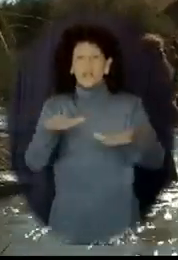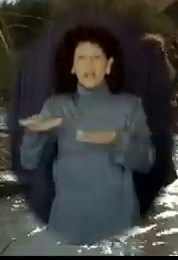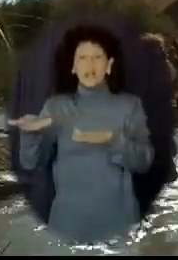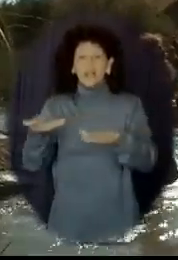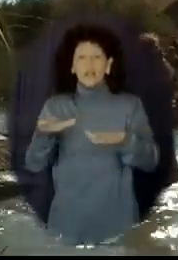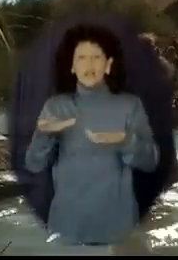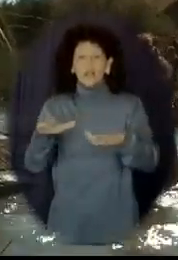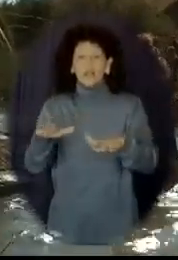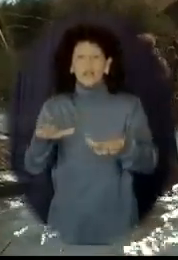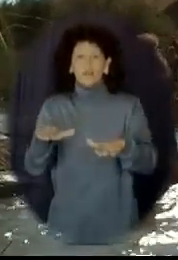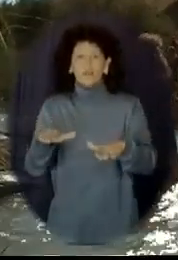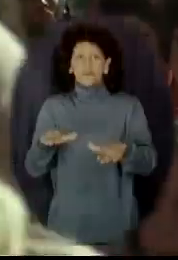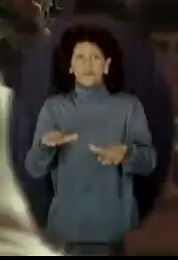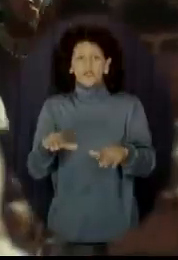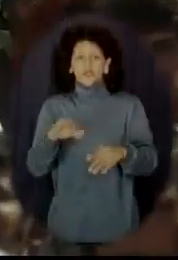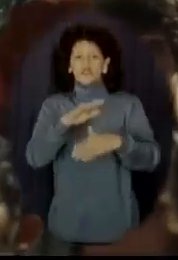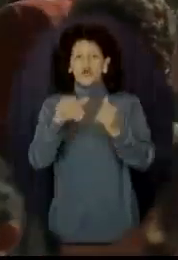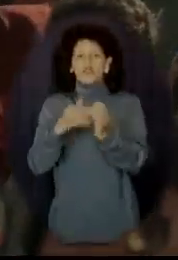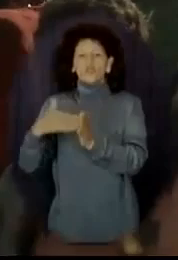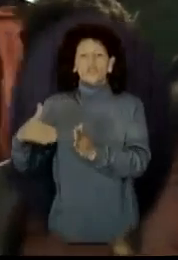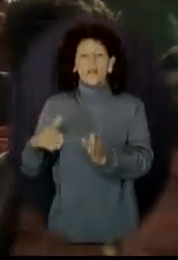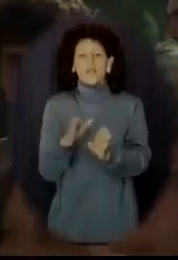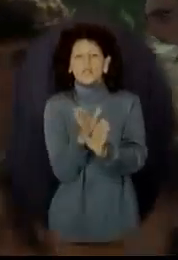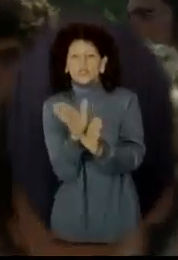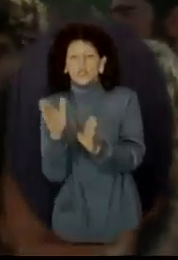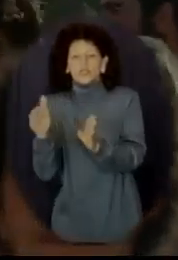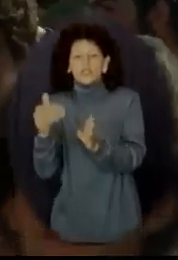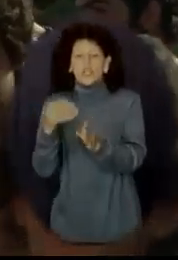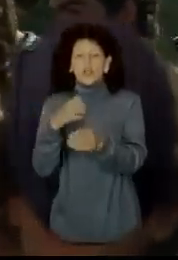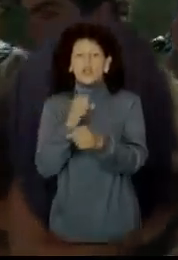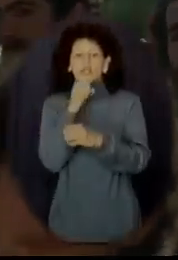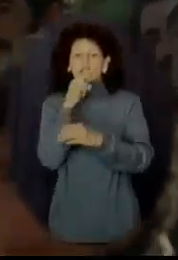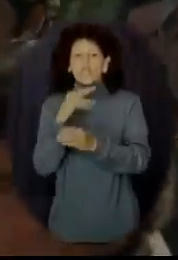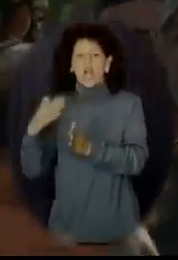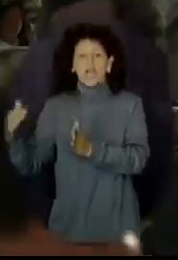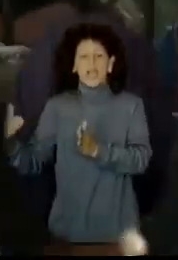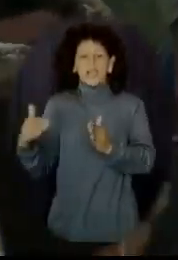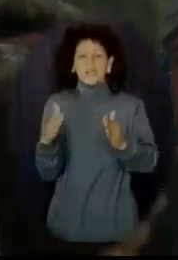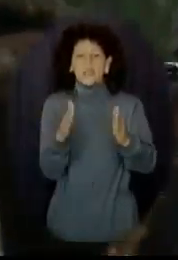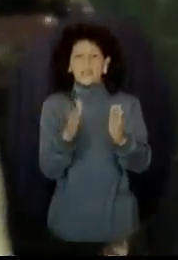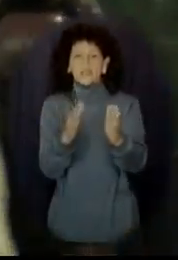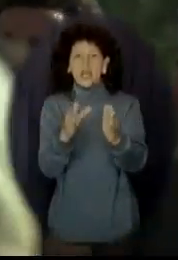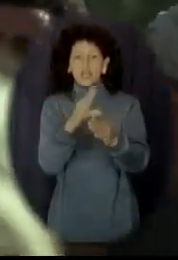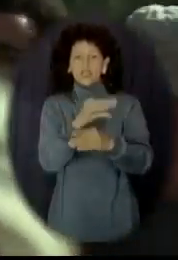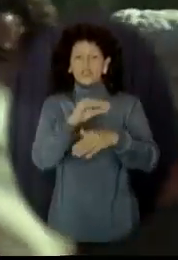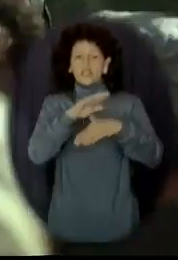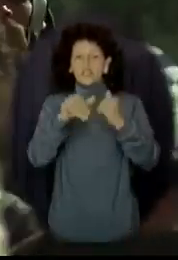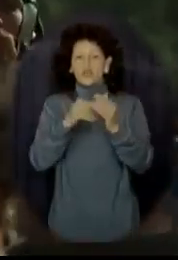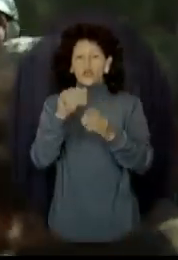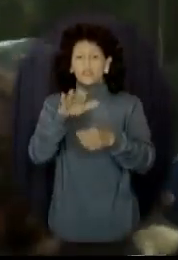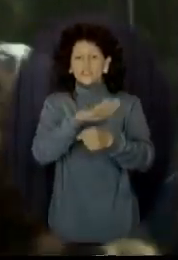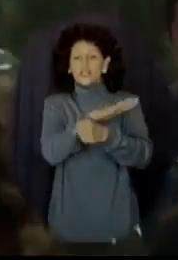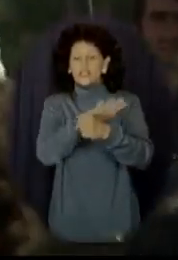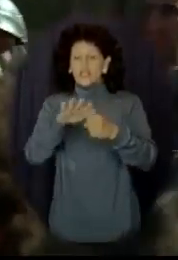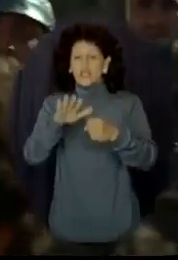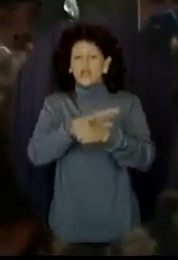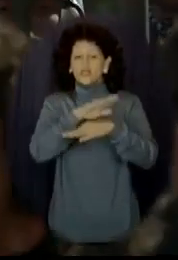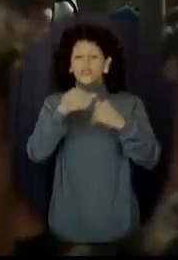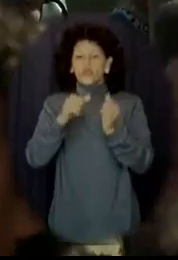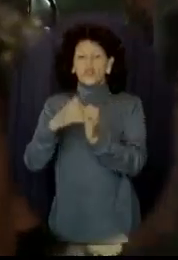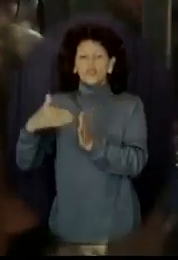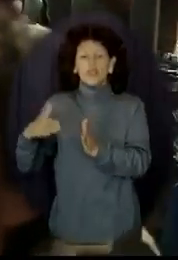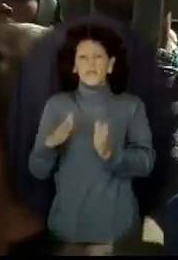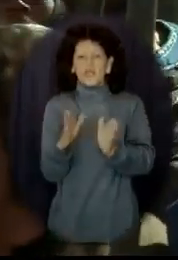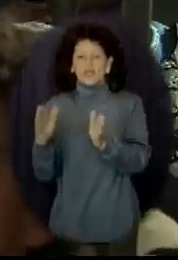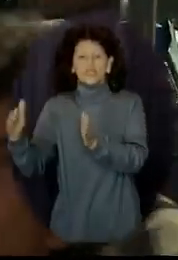colina será nivelado! Los caminos torcidos serán enderezados y